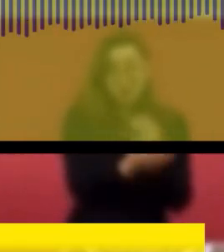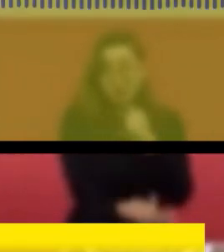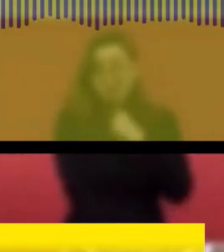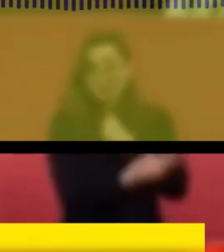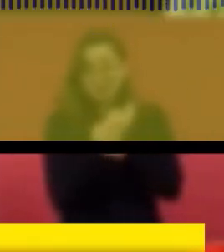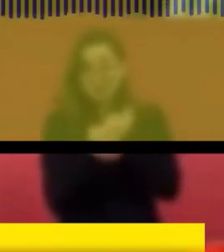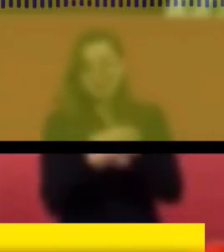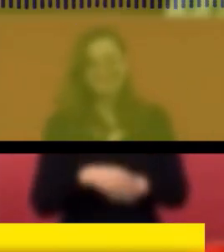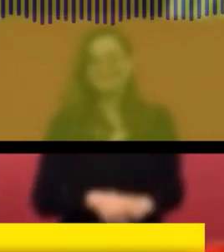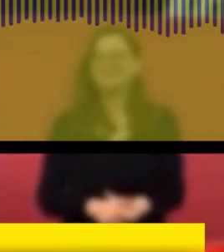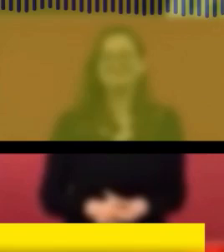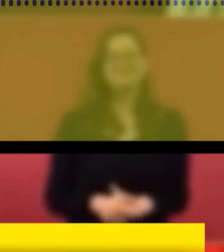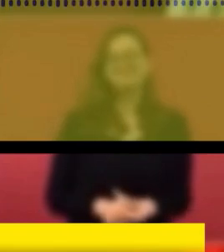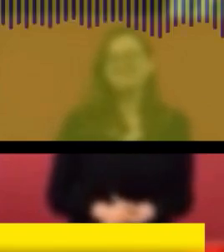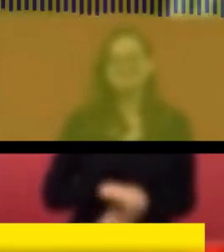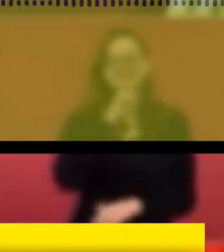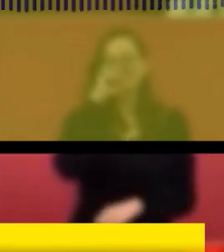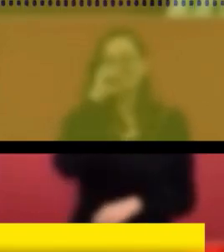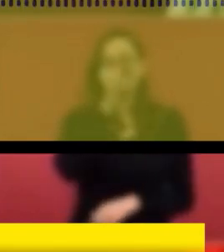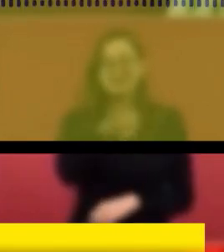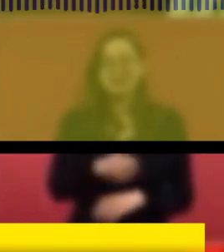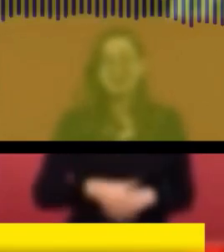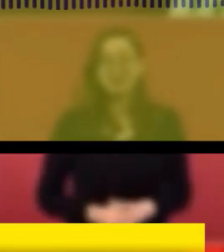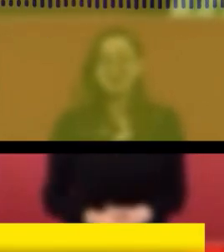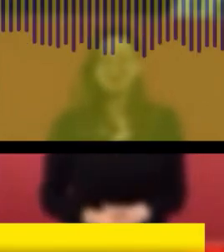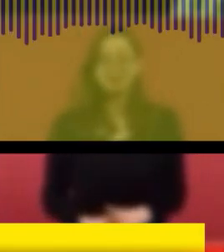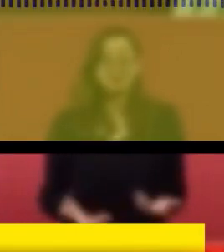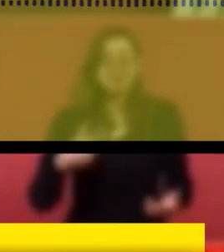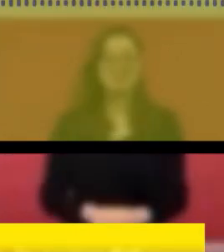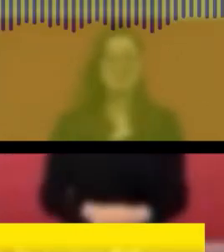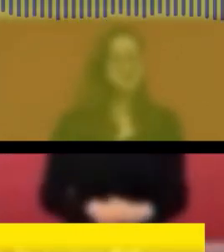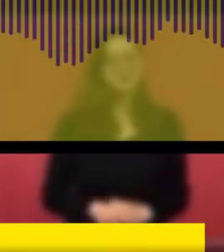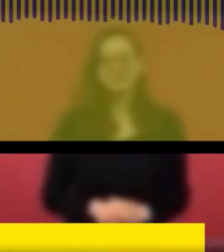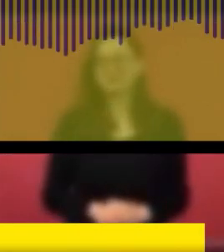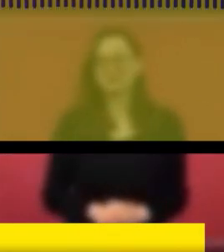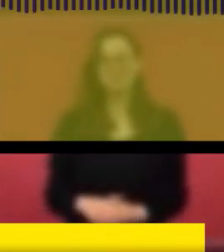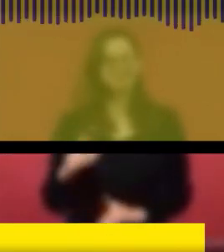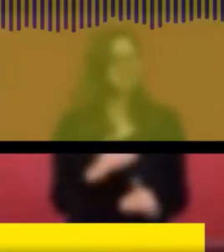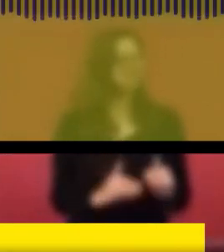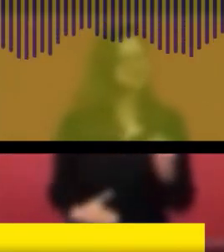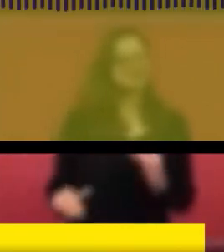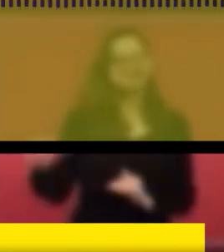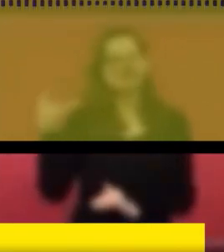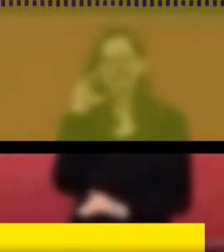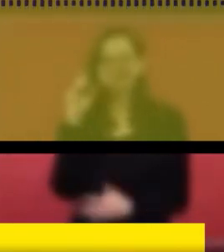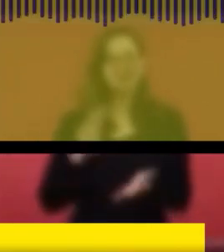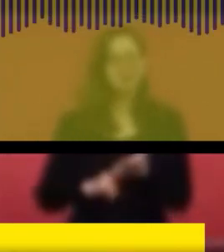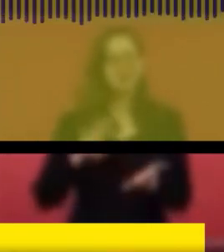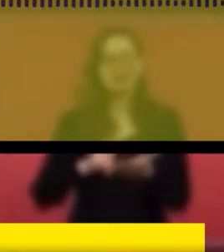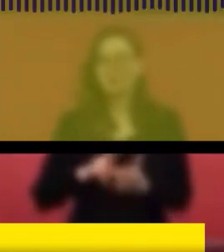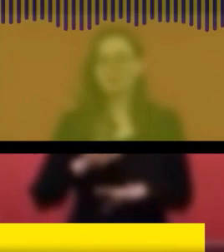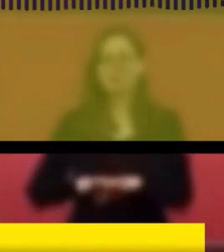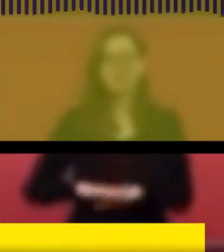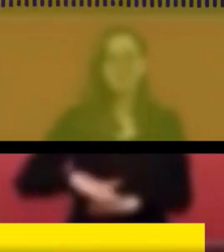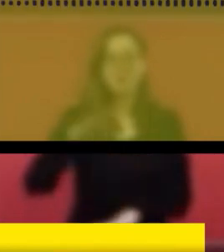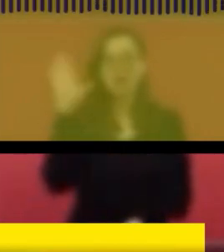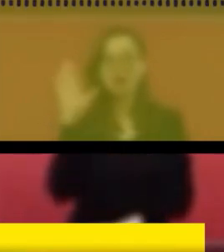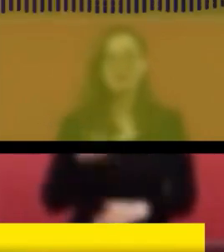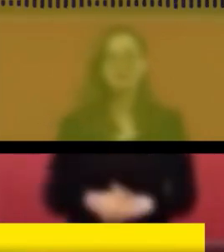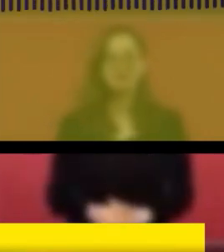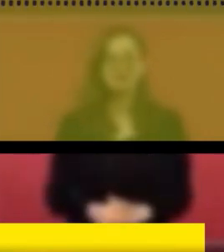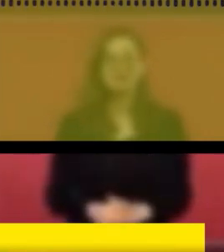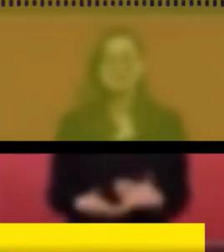está absolutamente demostrado. Por eso no hay ningún país rico, ningún país desarrollado, ningún país pudiente que sea